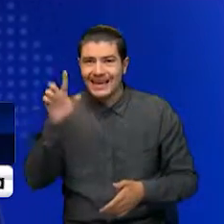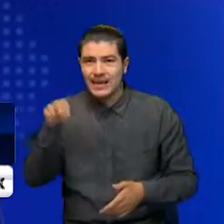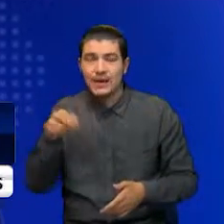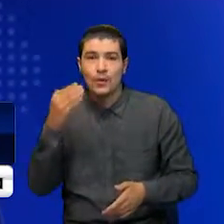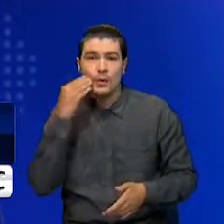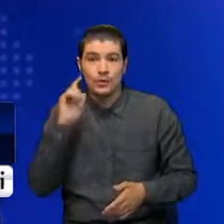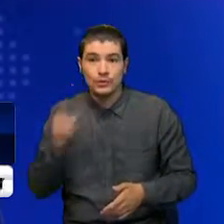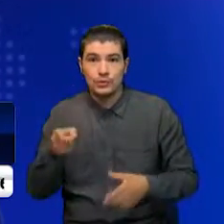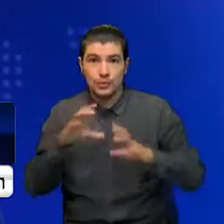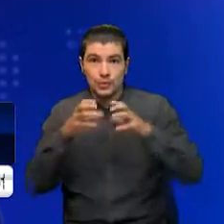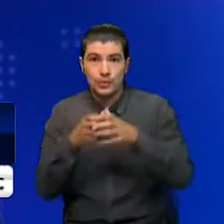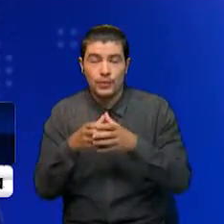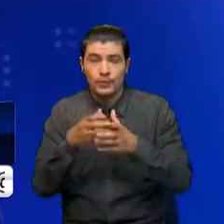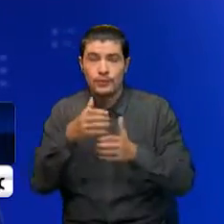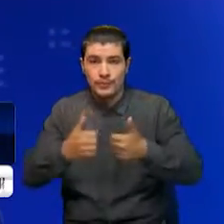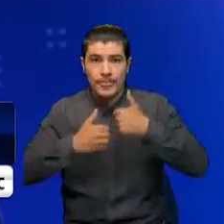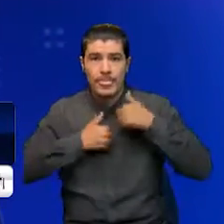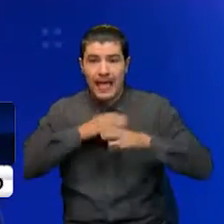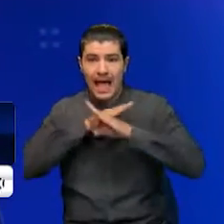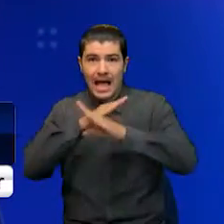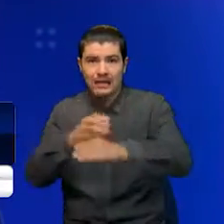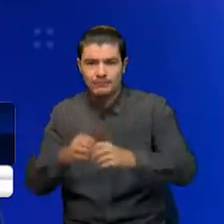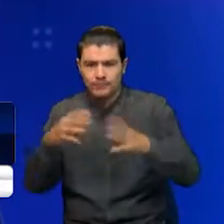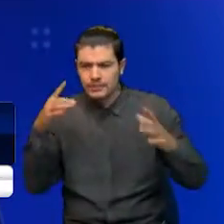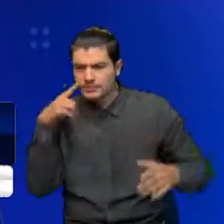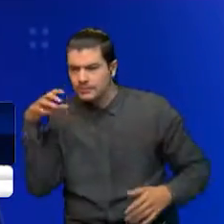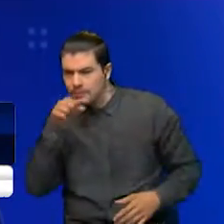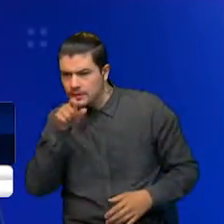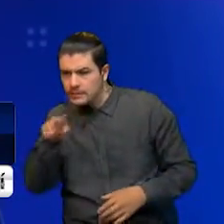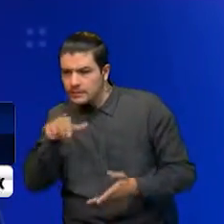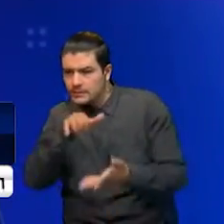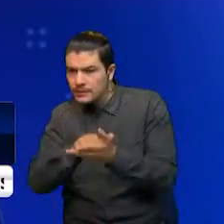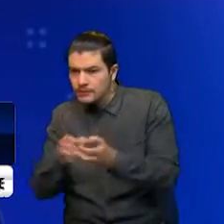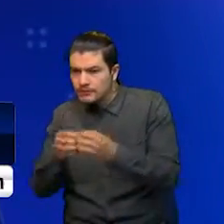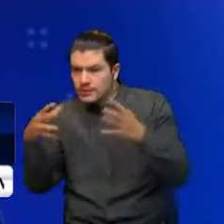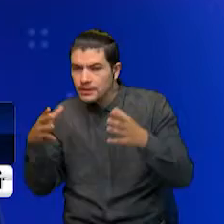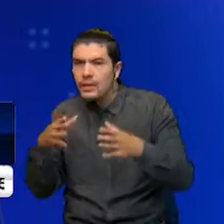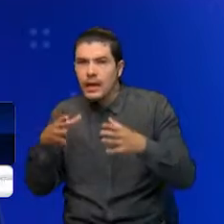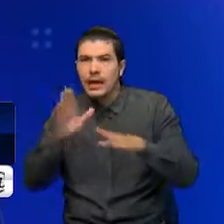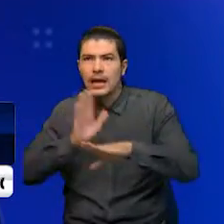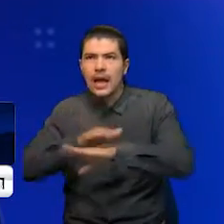grupo de antiexplosivos llegaron al lugar, detectaron que el artefacto